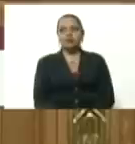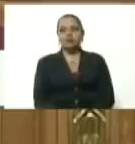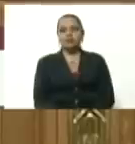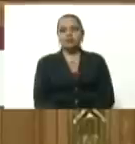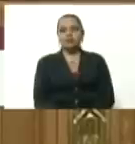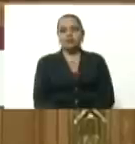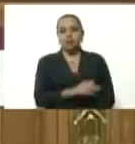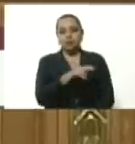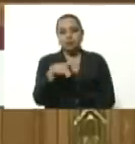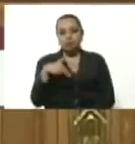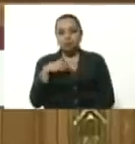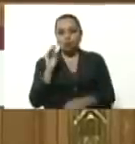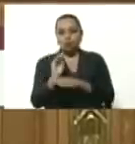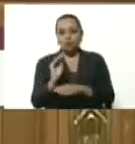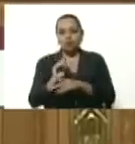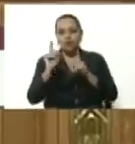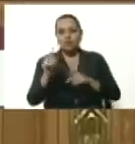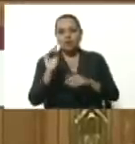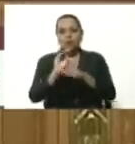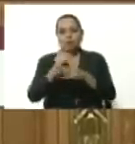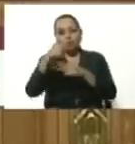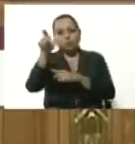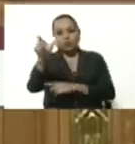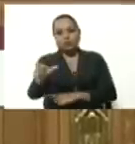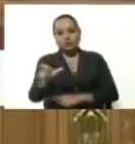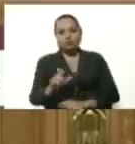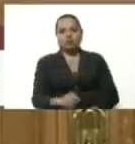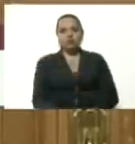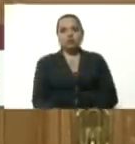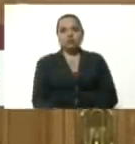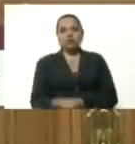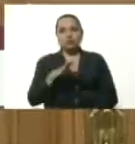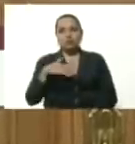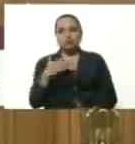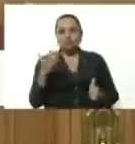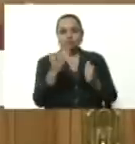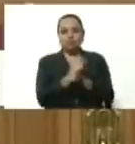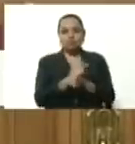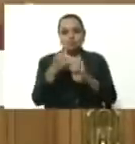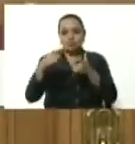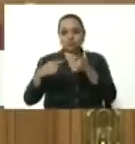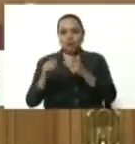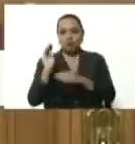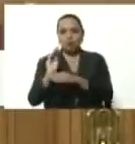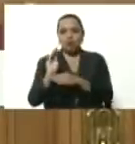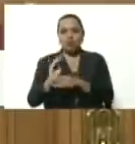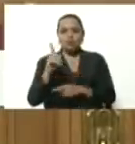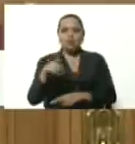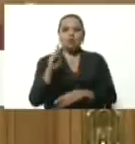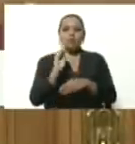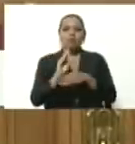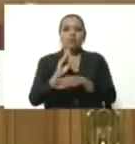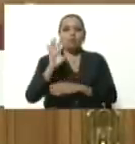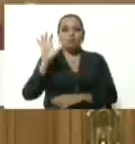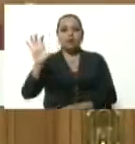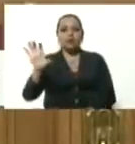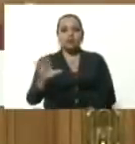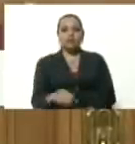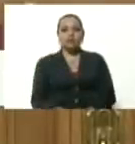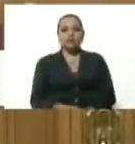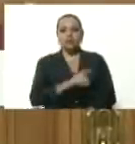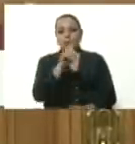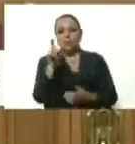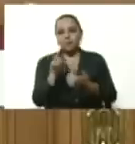Si nosotros nos cuidamos, cuidamos a los demás. Si logramos que los demás se cuiden, cuidamos a la patria